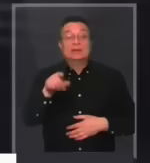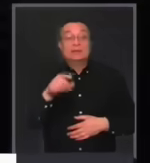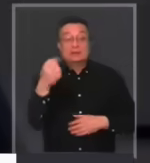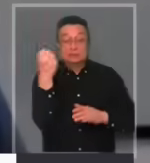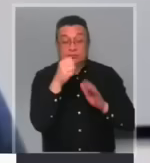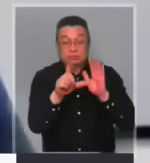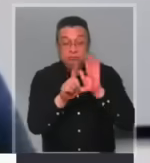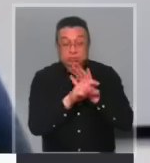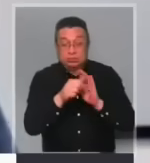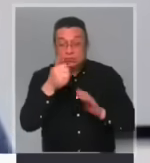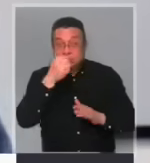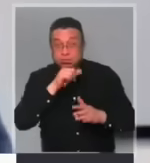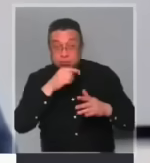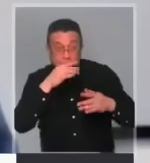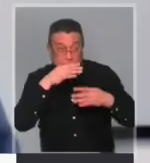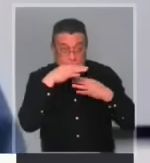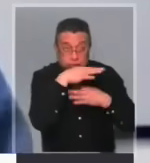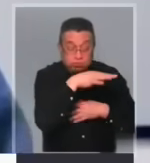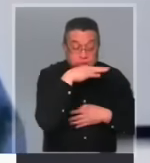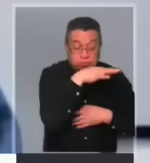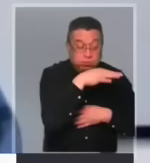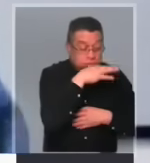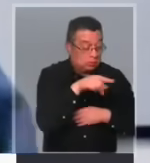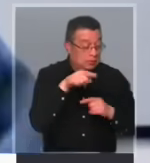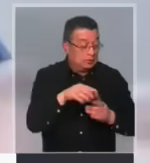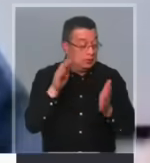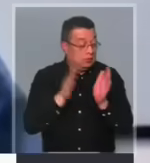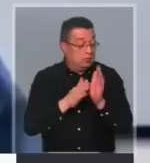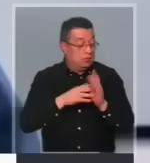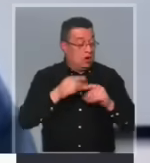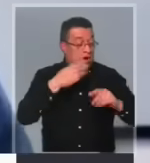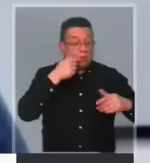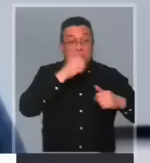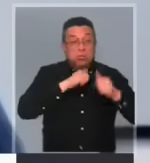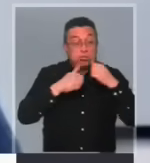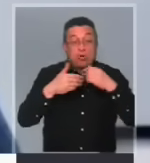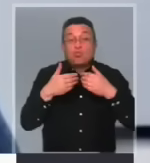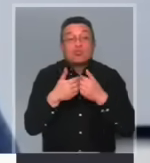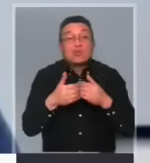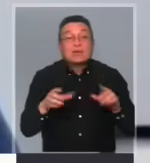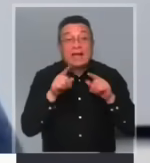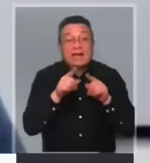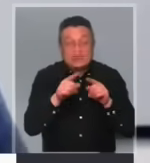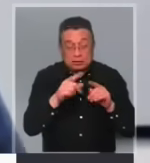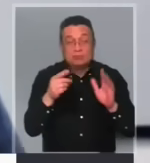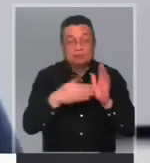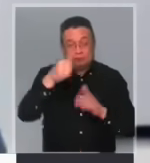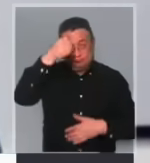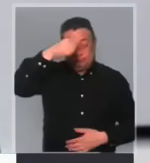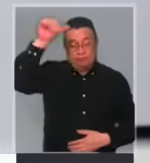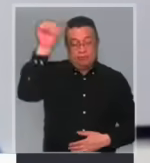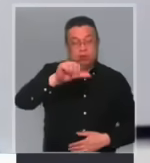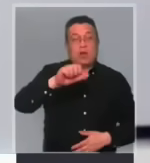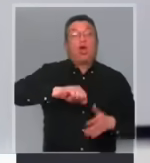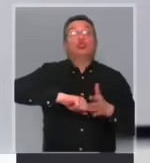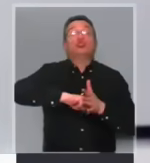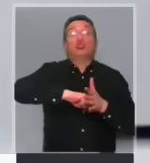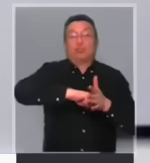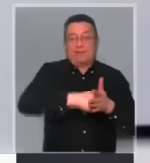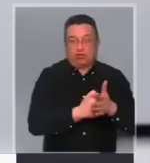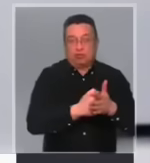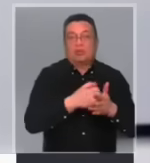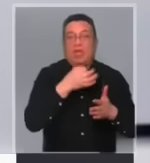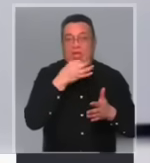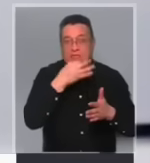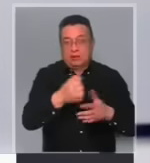violación de secreto, por así decirlo, la violación de secretos común y corriente, lo que establece como pena es una suspensión también